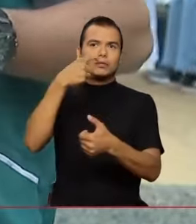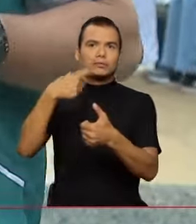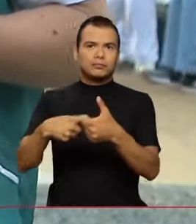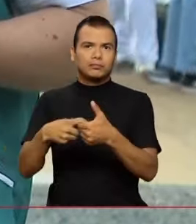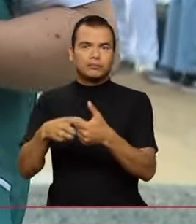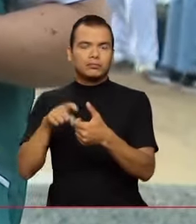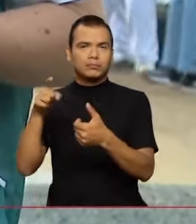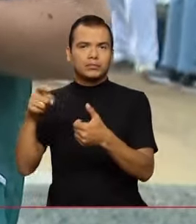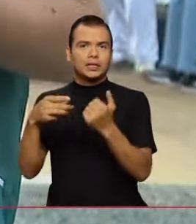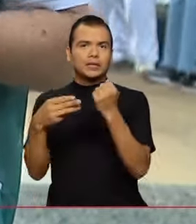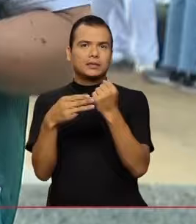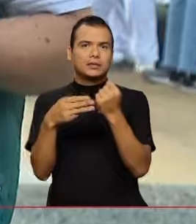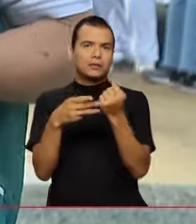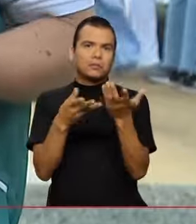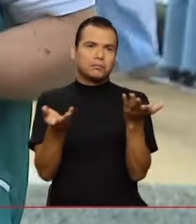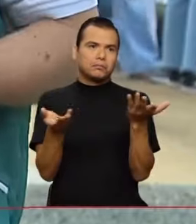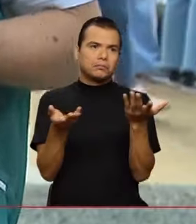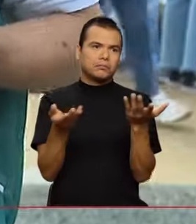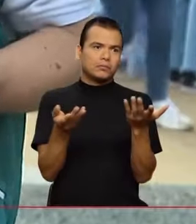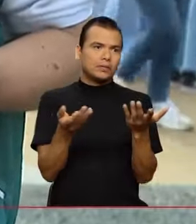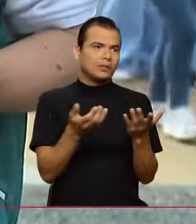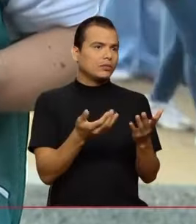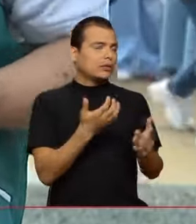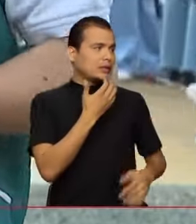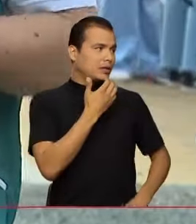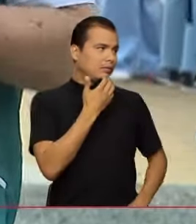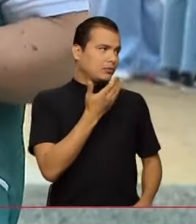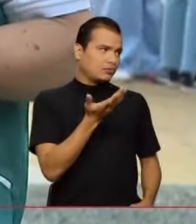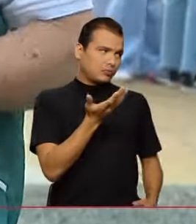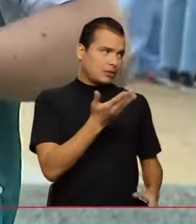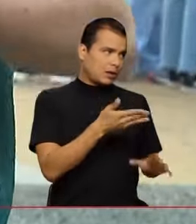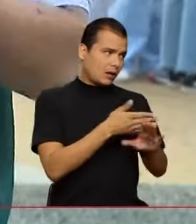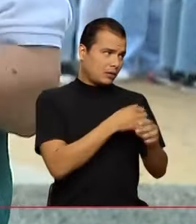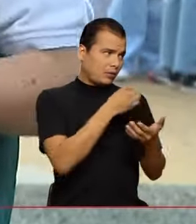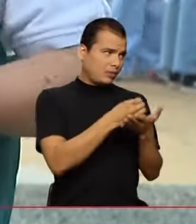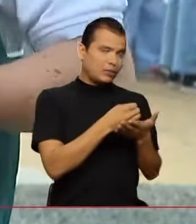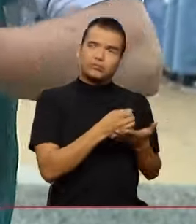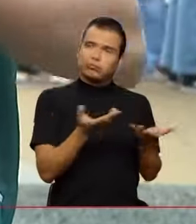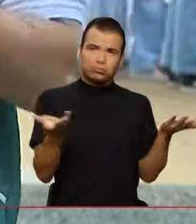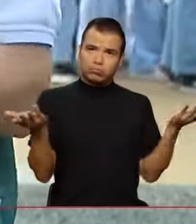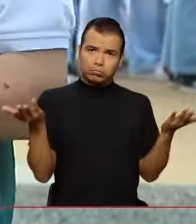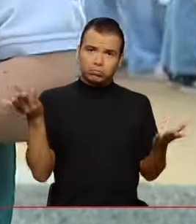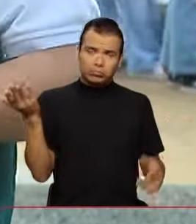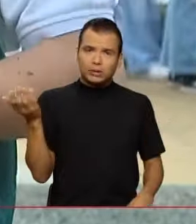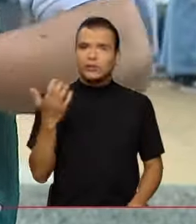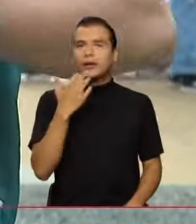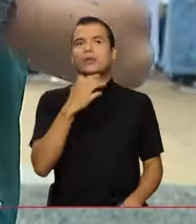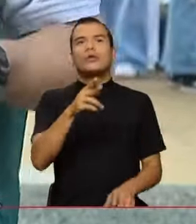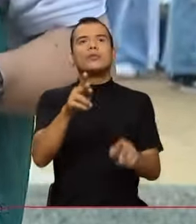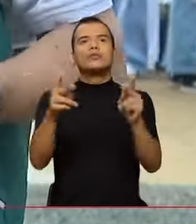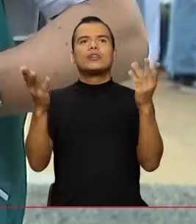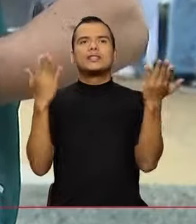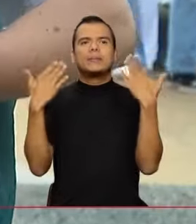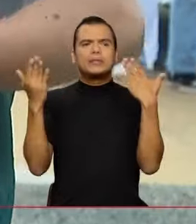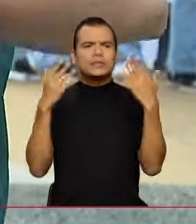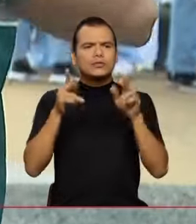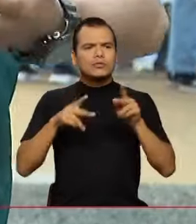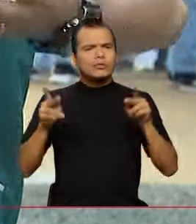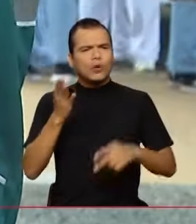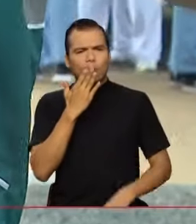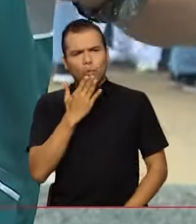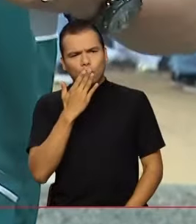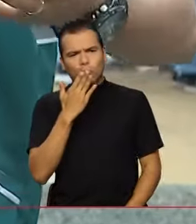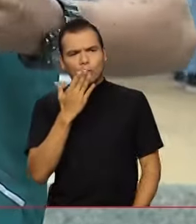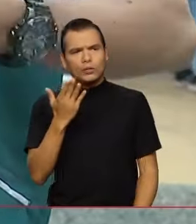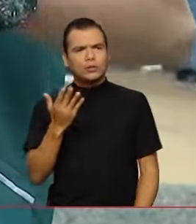obligatorio, pero vamos a excluir a los campesinos, vamos a excluir a las economías populares, a los indígenas, a los que hemos formado por